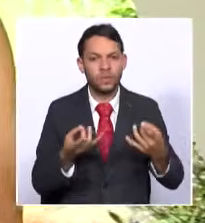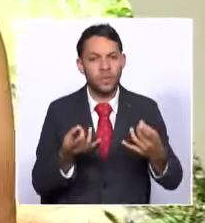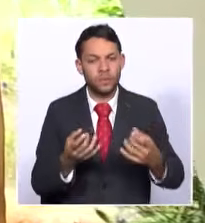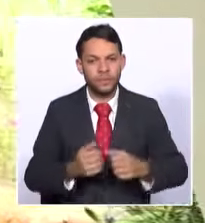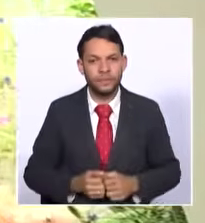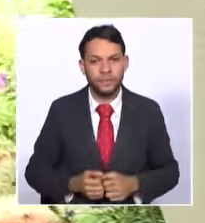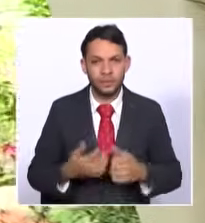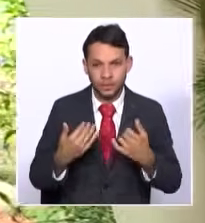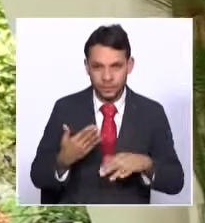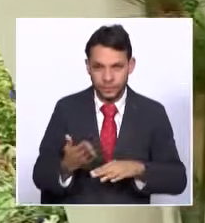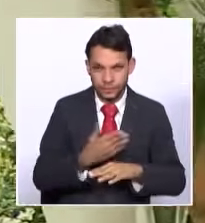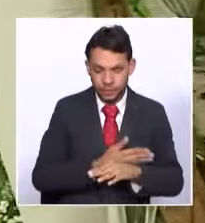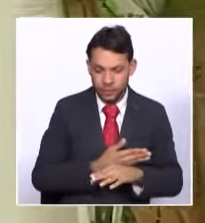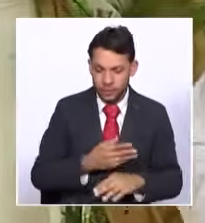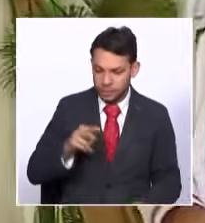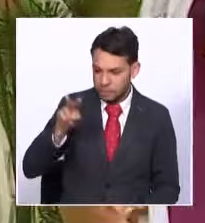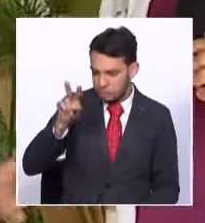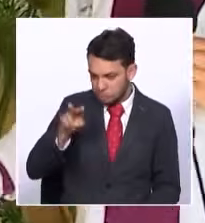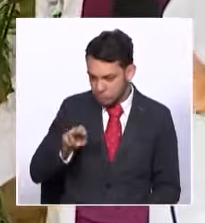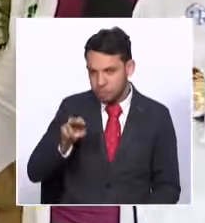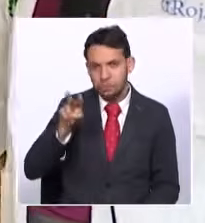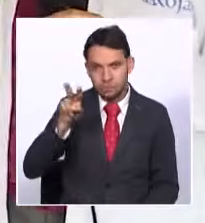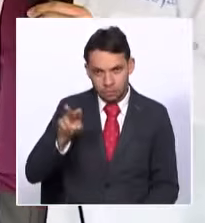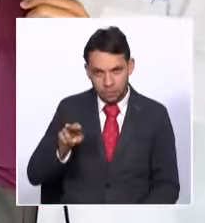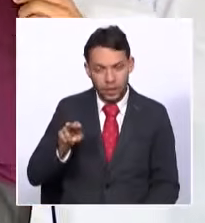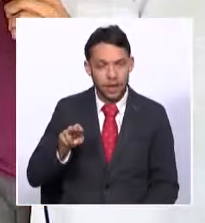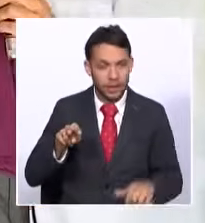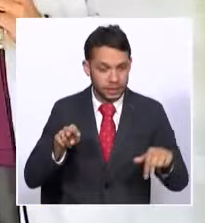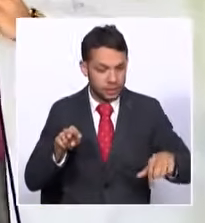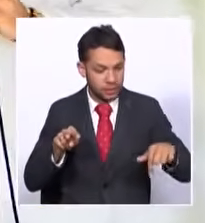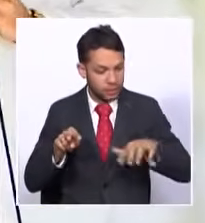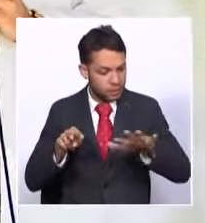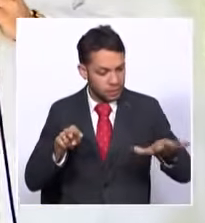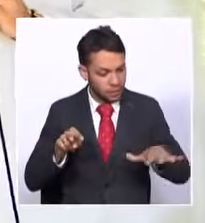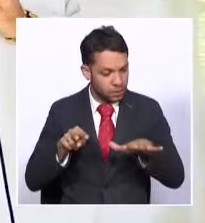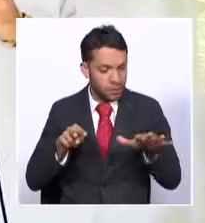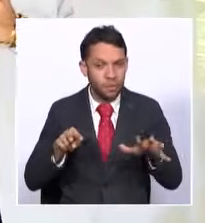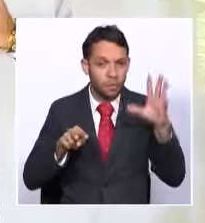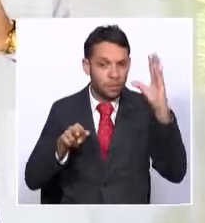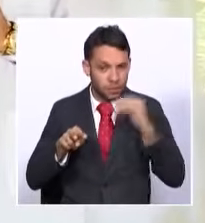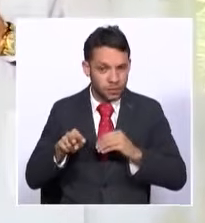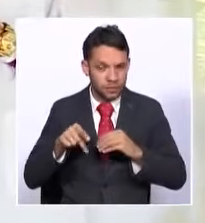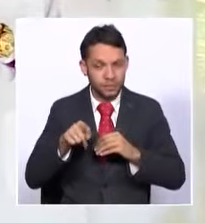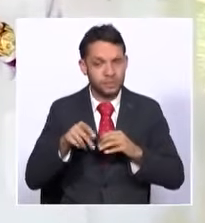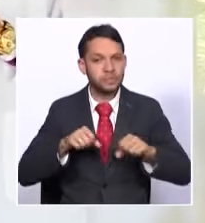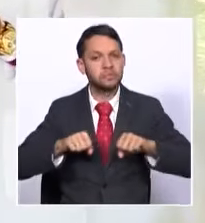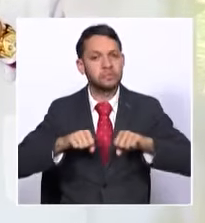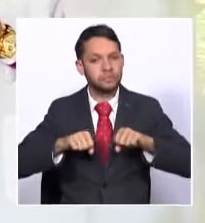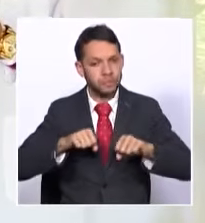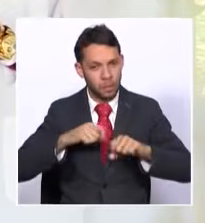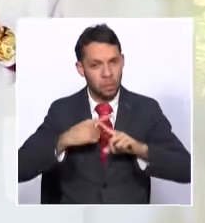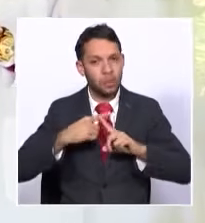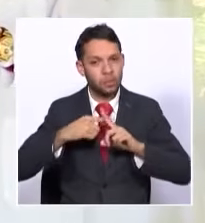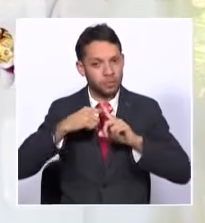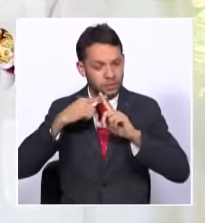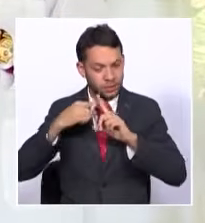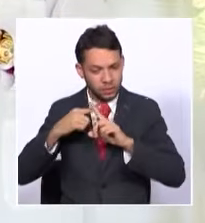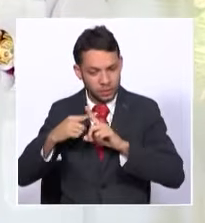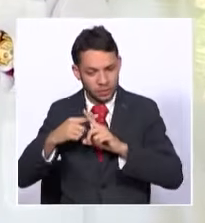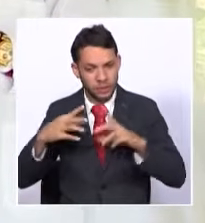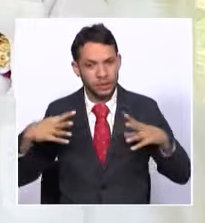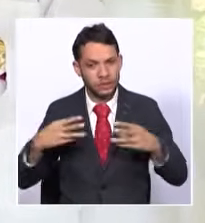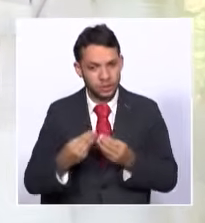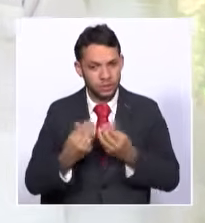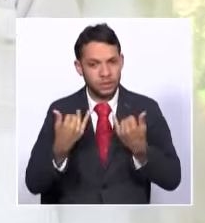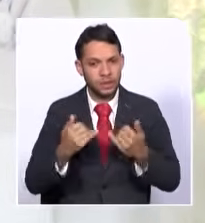ese análisis integral del paciente y en este lindo sitio, usted nos da la alegría, la energía, y yo invito a todas las